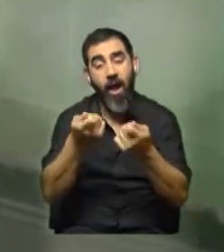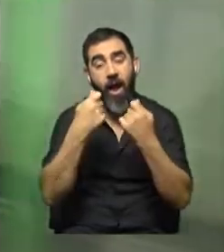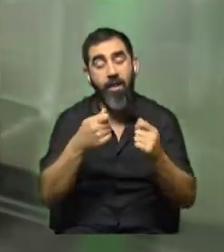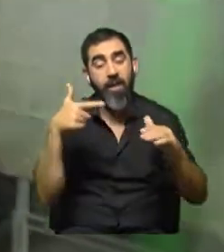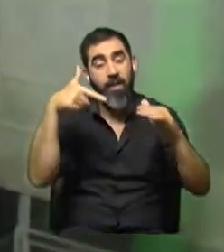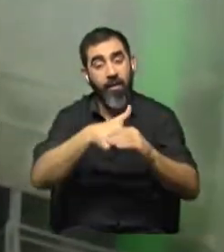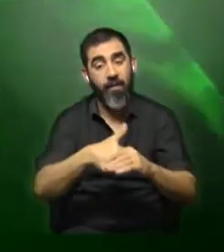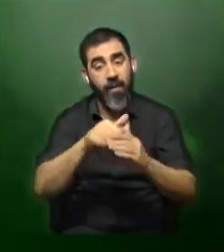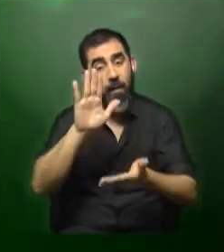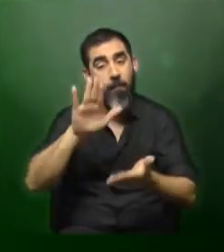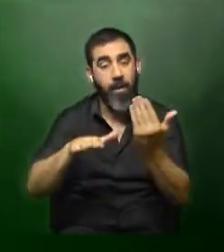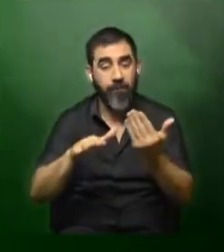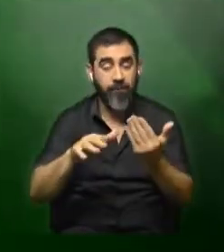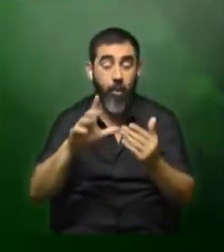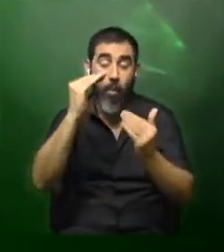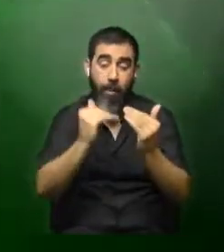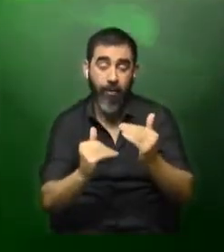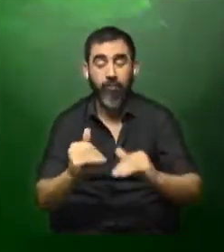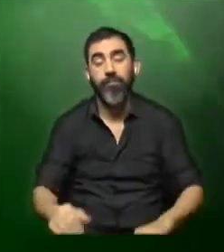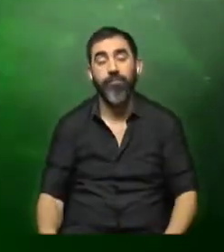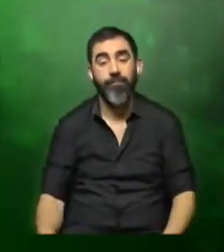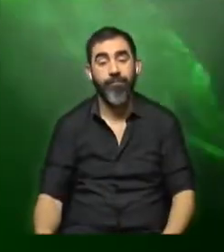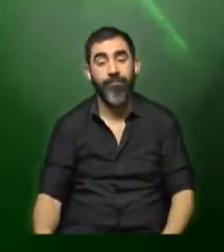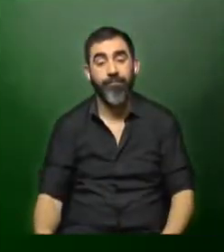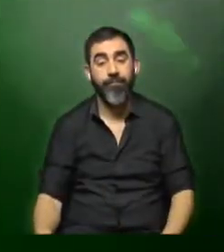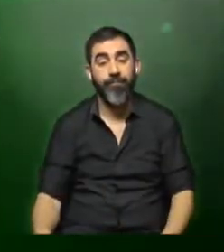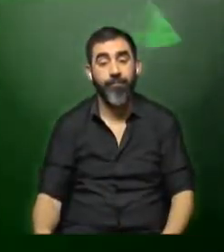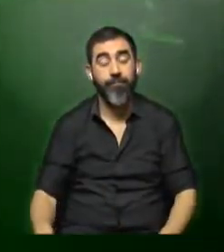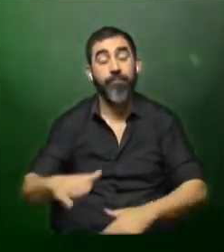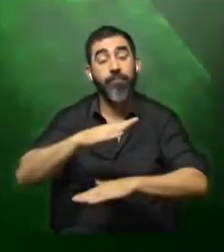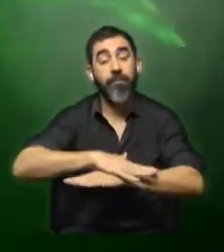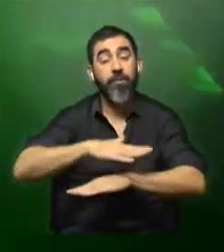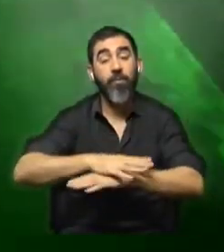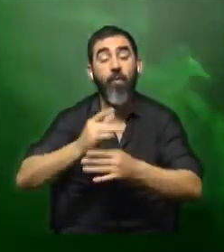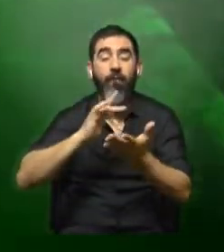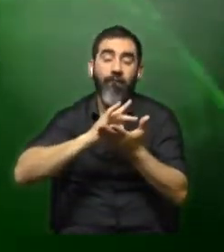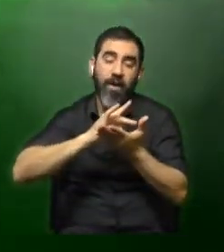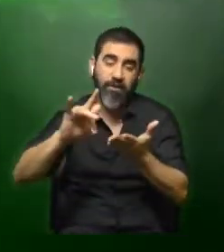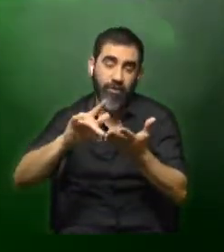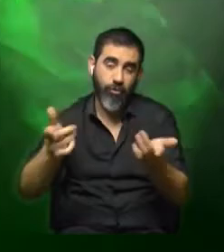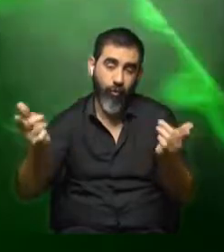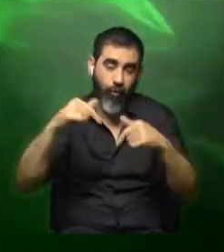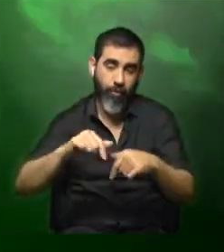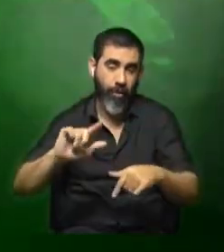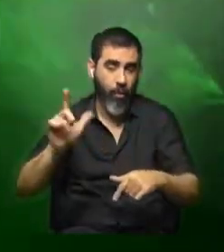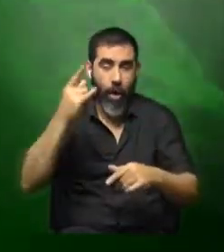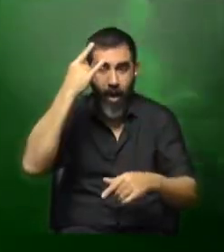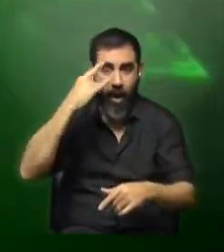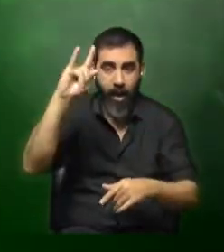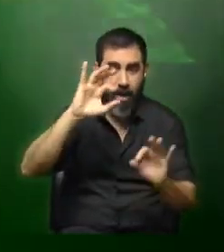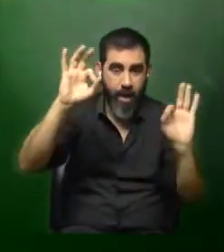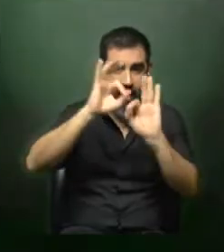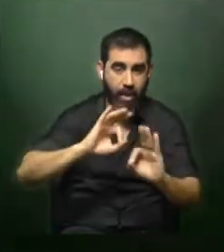haya un ahorro. Esto ocurre cuando los camiones vuelven vacíos, cuando no